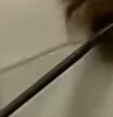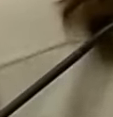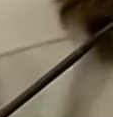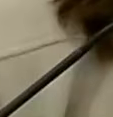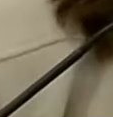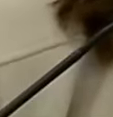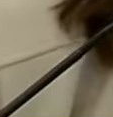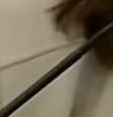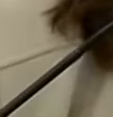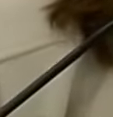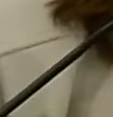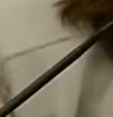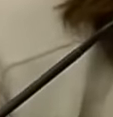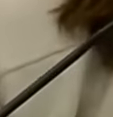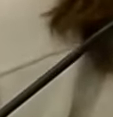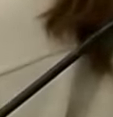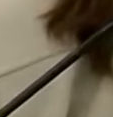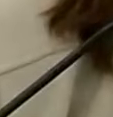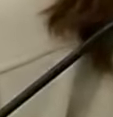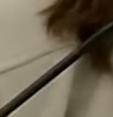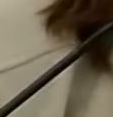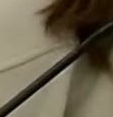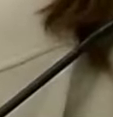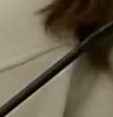jueces, decirles que